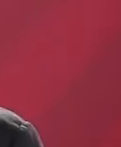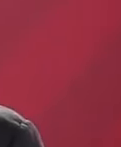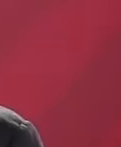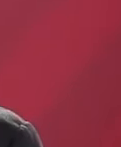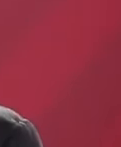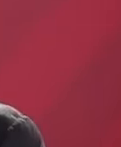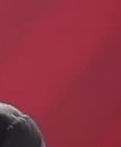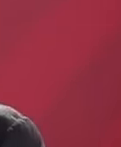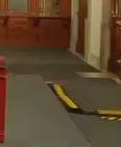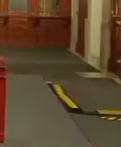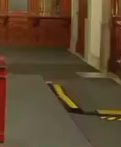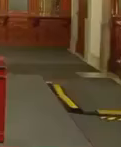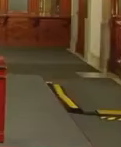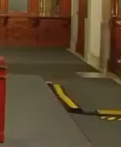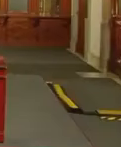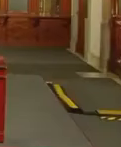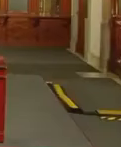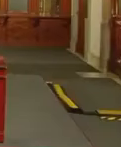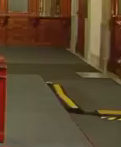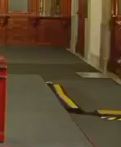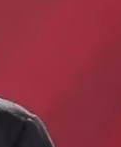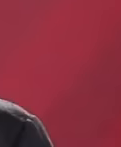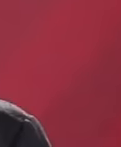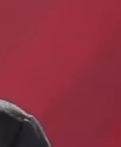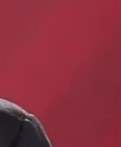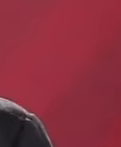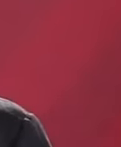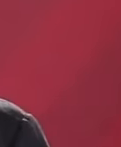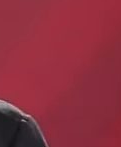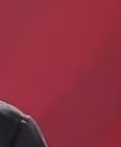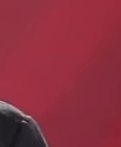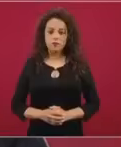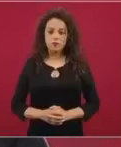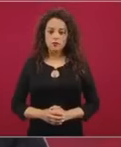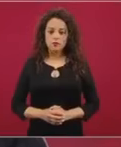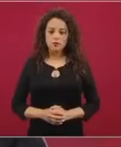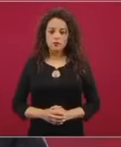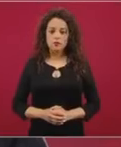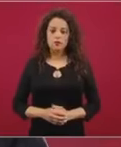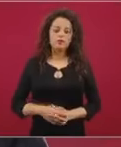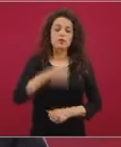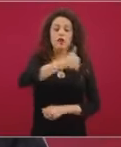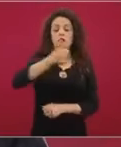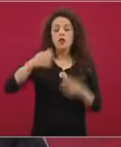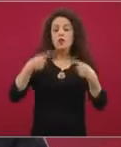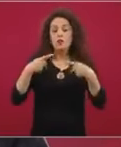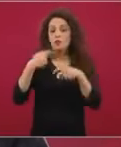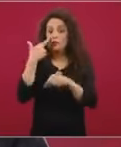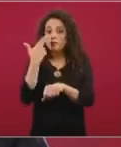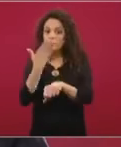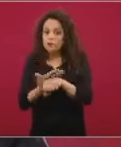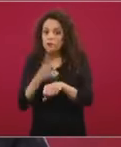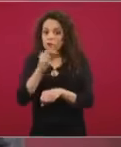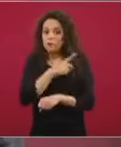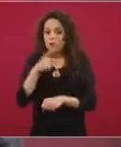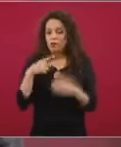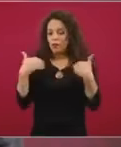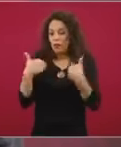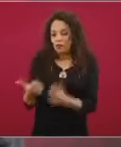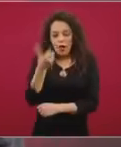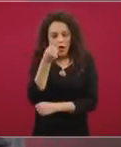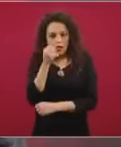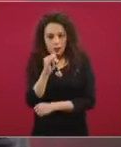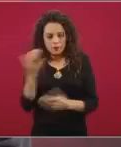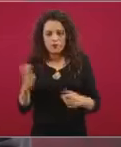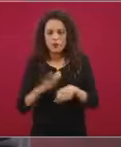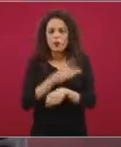se interprete así. Si alguien lo interpreta, es bajo su responsabilidad. Aquí queda constancia que ha alertado que no se interprete de esa manera. ¿Por qué